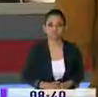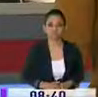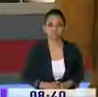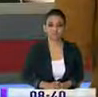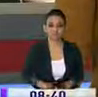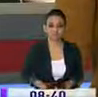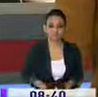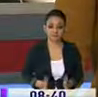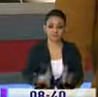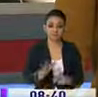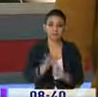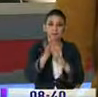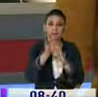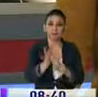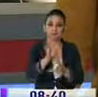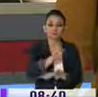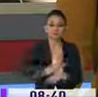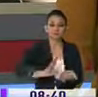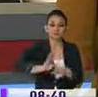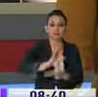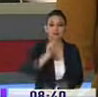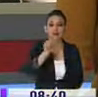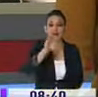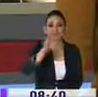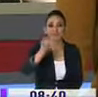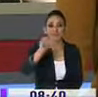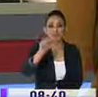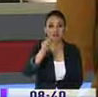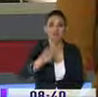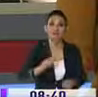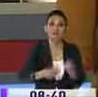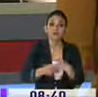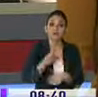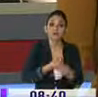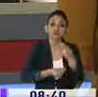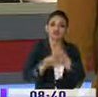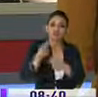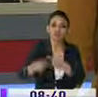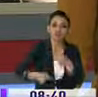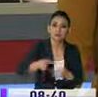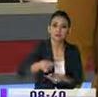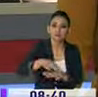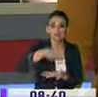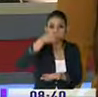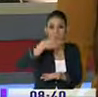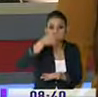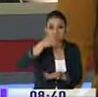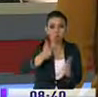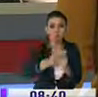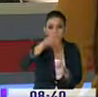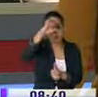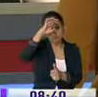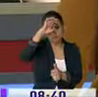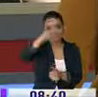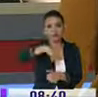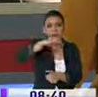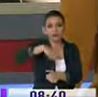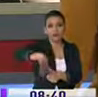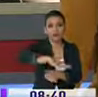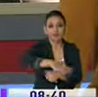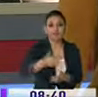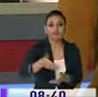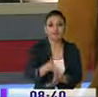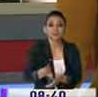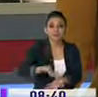En la calle principal de la ciudad de La Germaña, Ávila Saá, se venden platos típicos como mote con chicharrón, hornado y encebollado. Habitantes